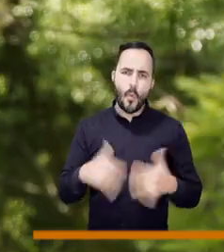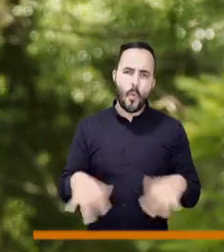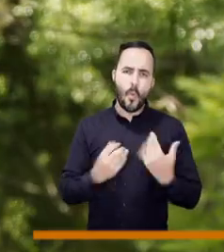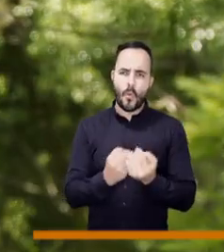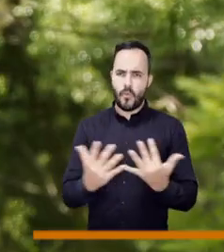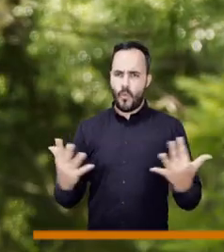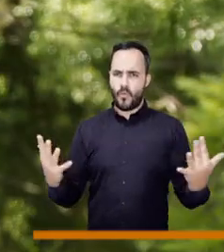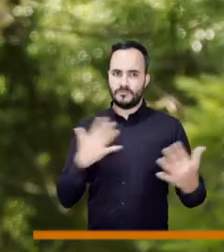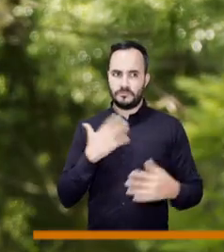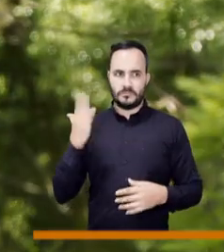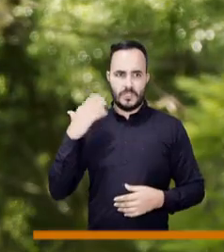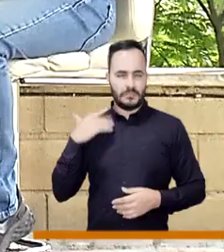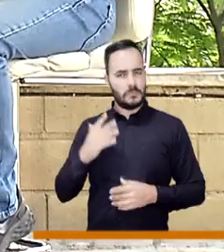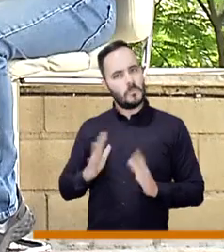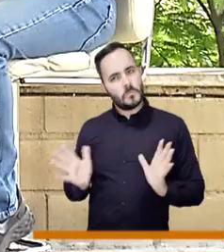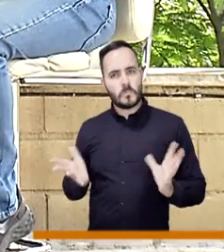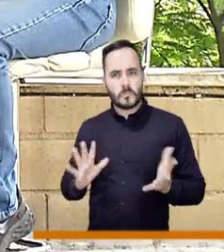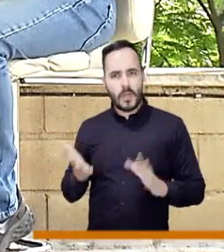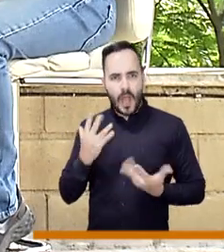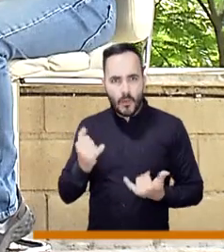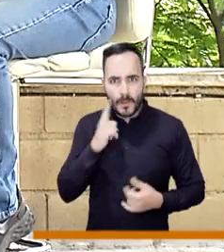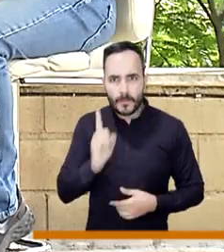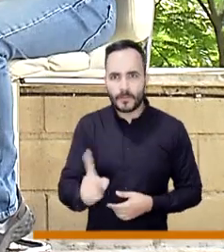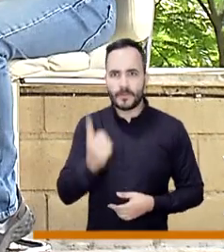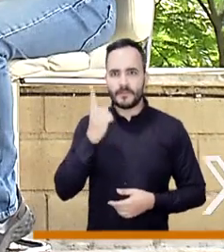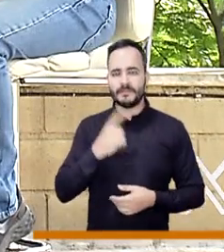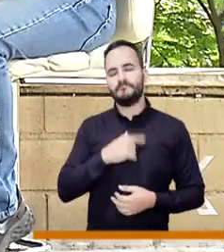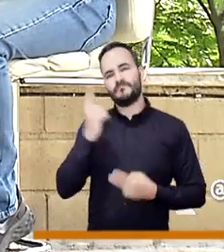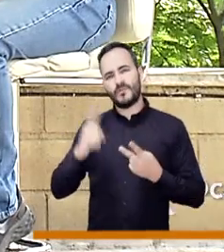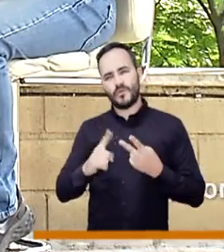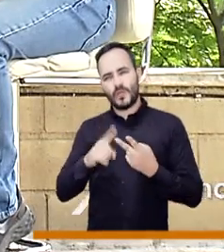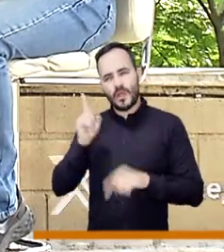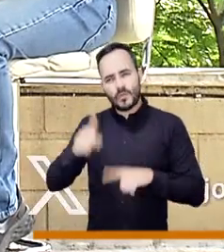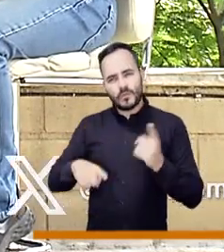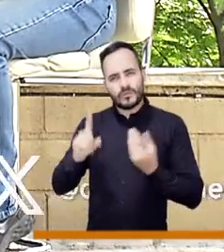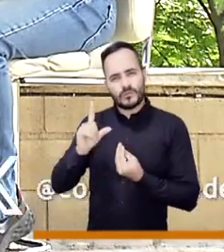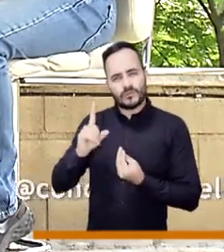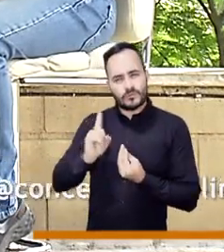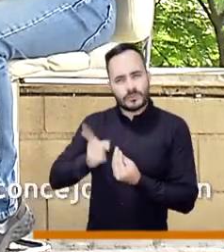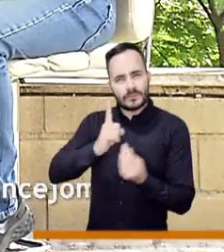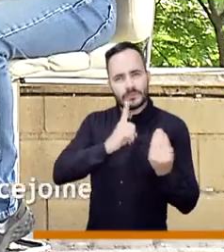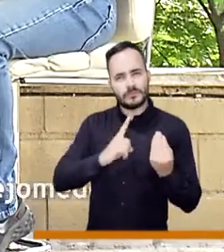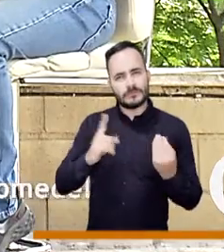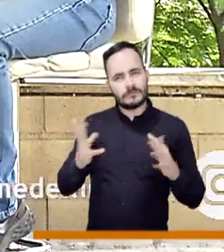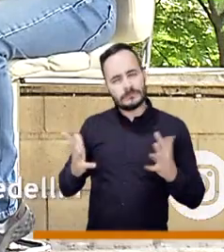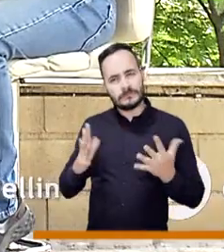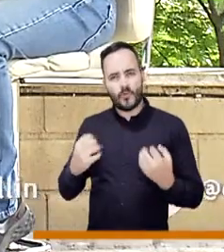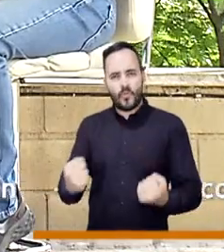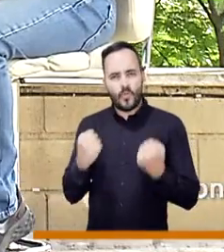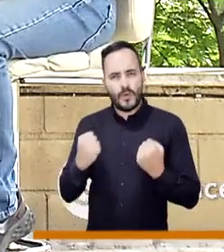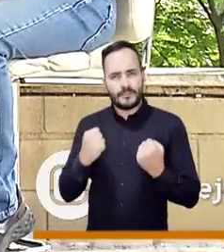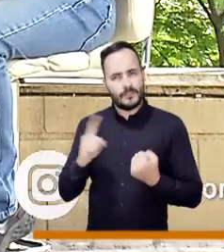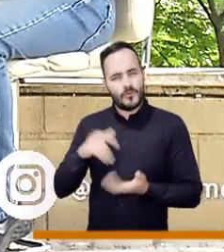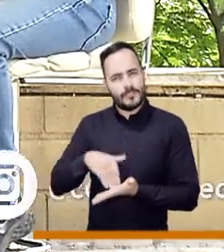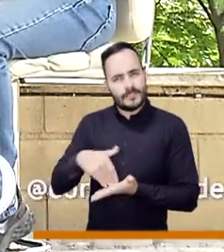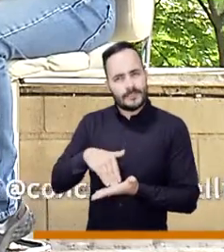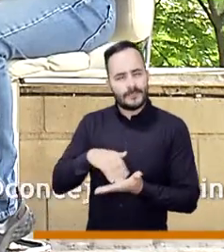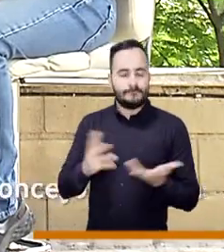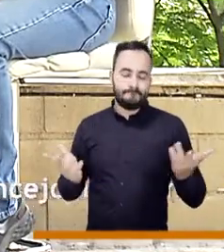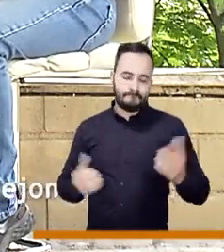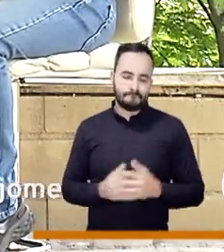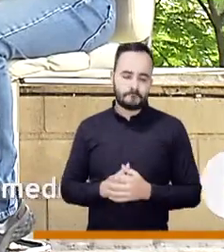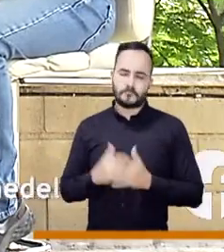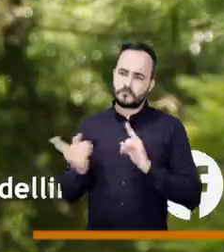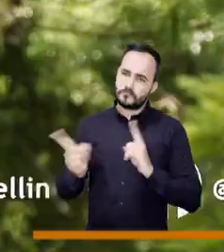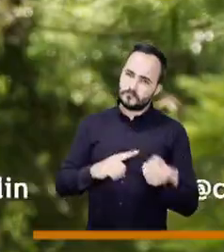previa. Además también tenemos unos partidos muy débiles. ¿Qué lectura hacen también de ese momento en el que nos encontramos hoy para que nos